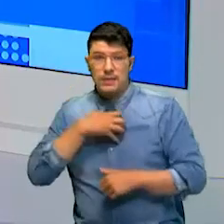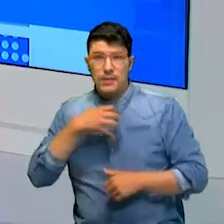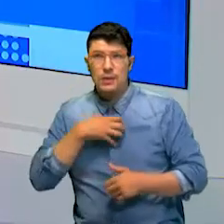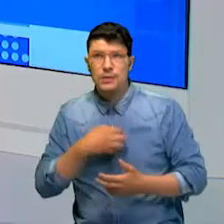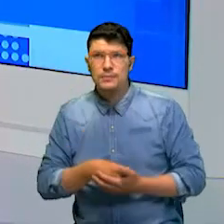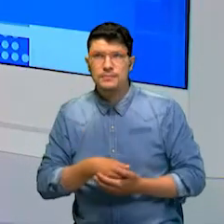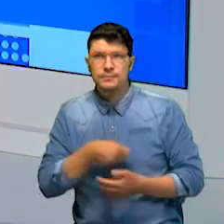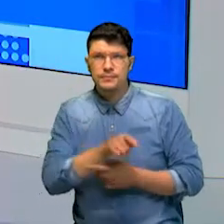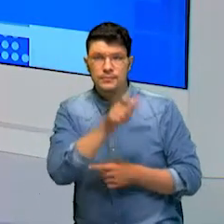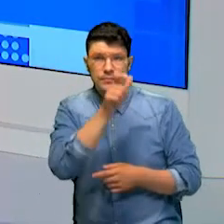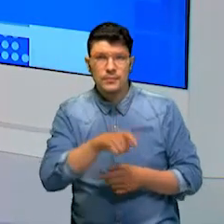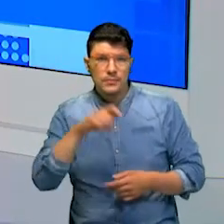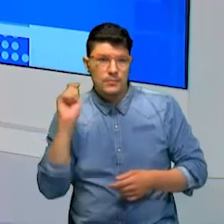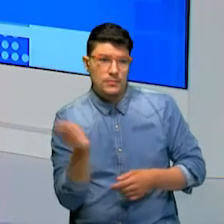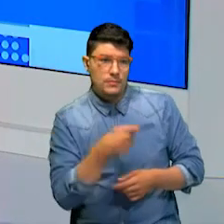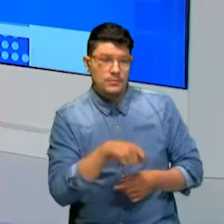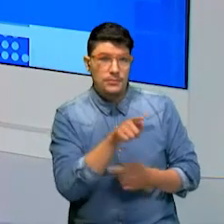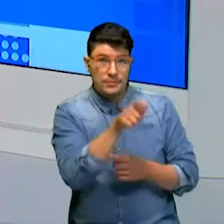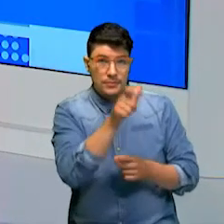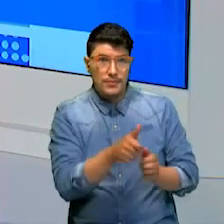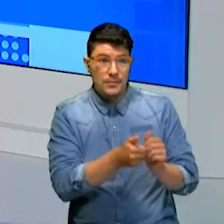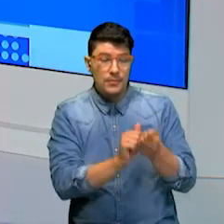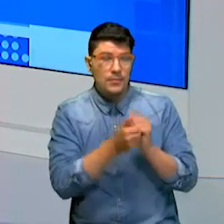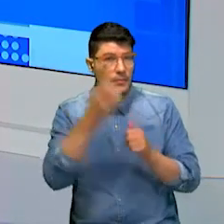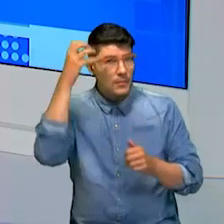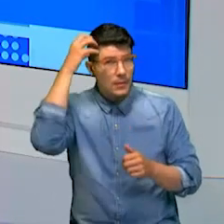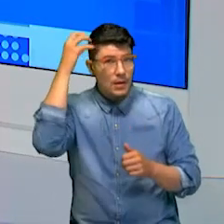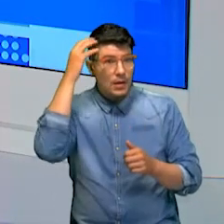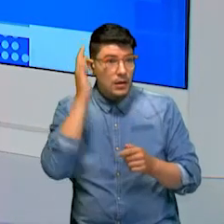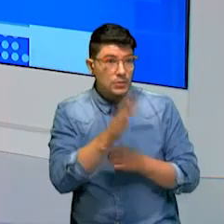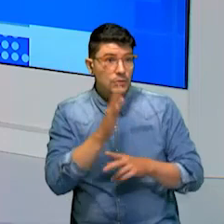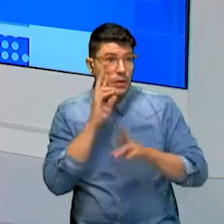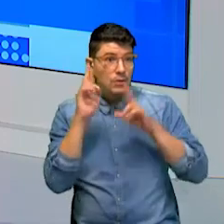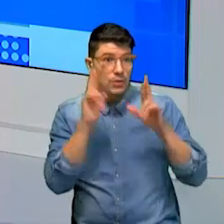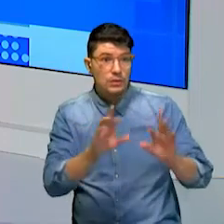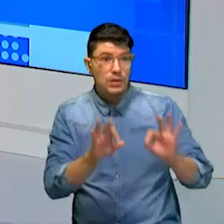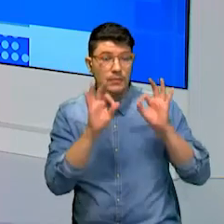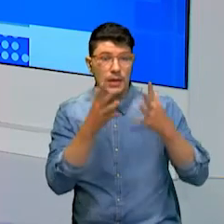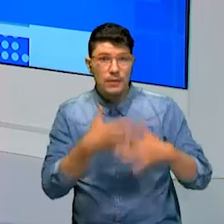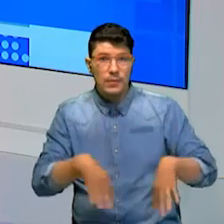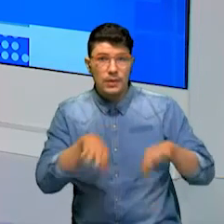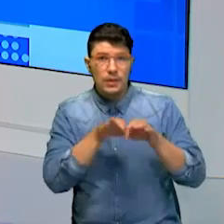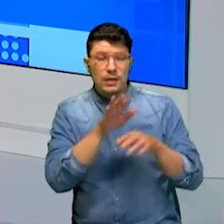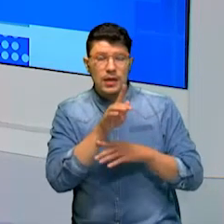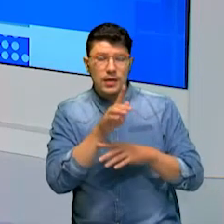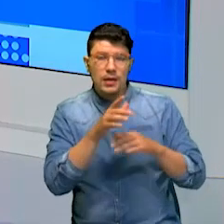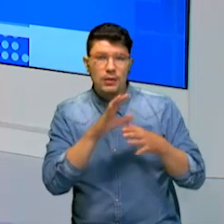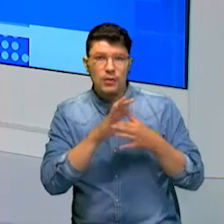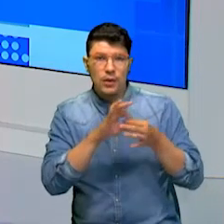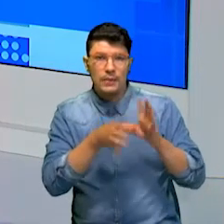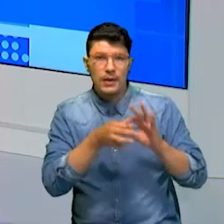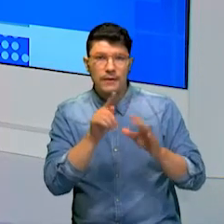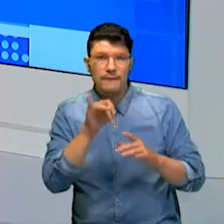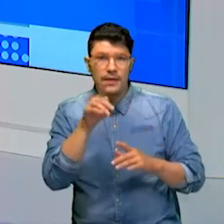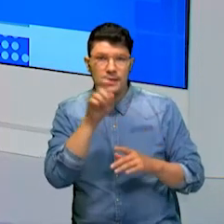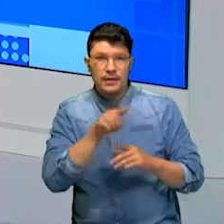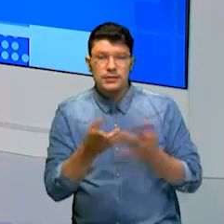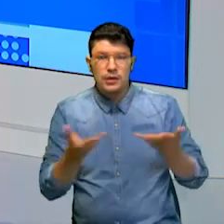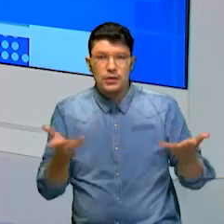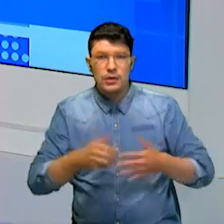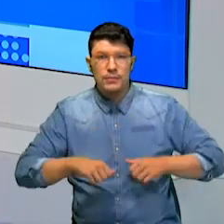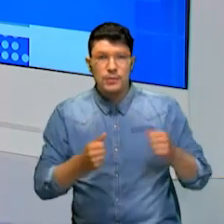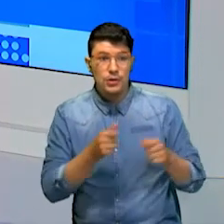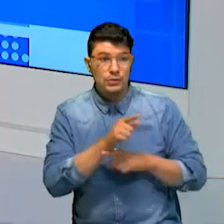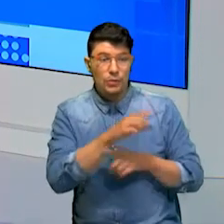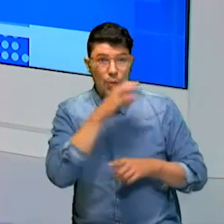Y el tenista Marlon Mendieta, deportista con síndrome de Down, logró una destacada actuación en las Olimpiadas FIDES que se disputaron en Bogotá. El joven